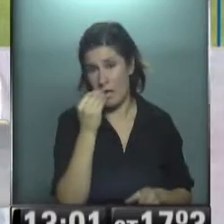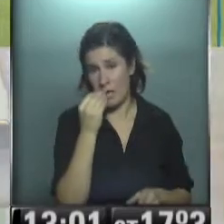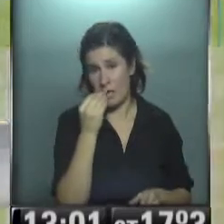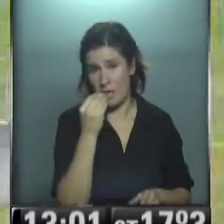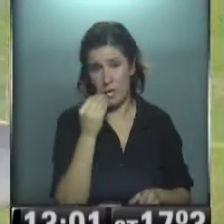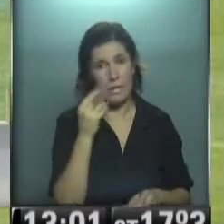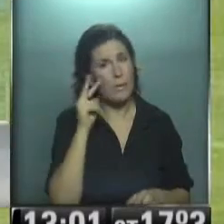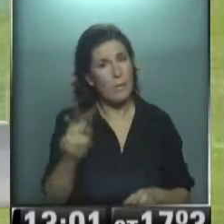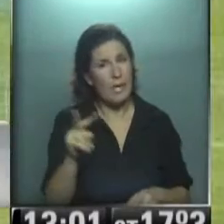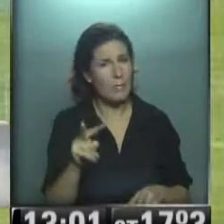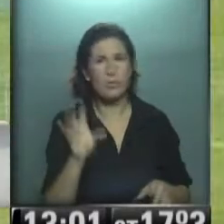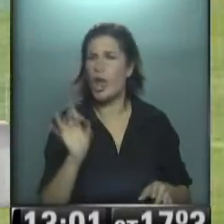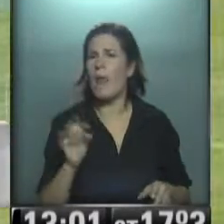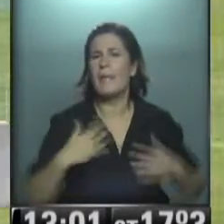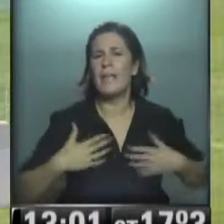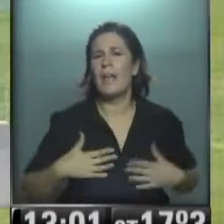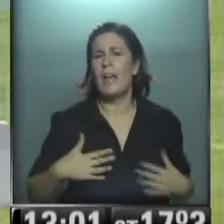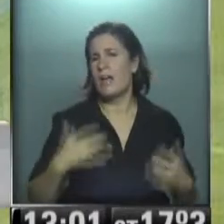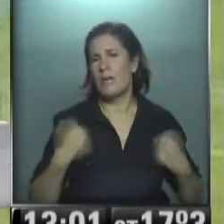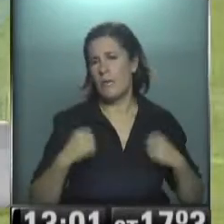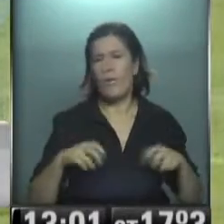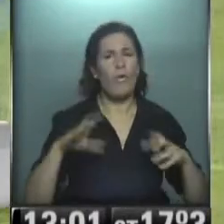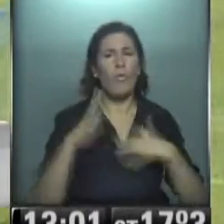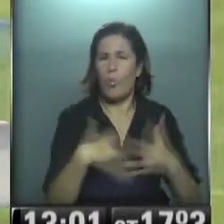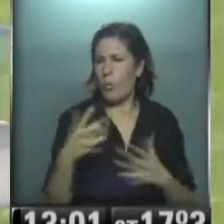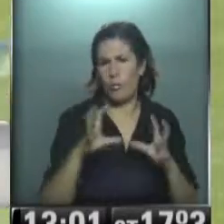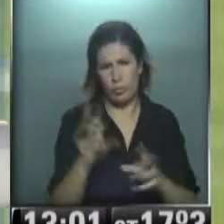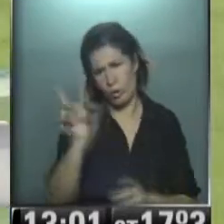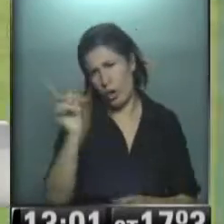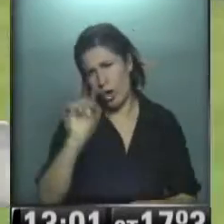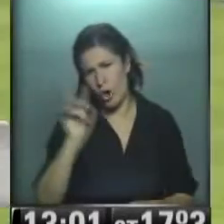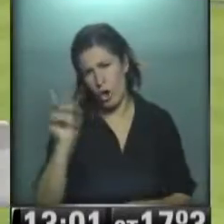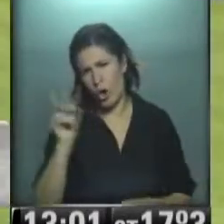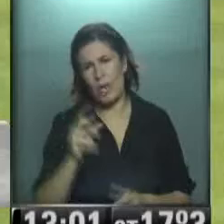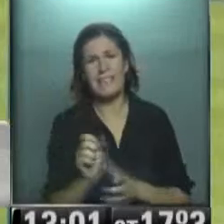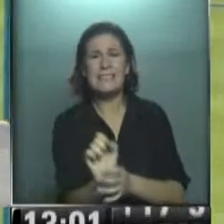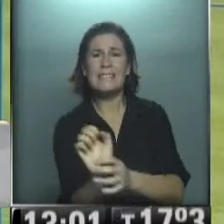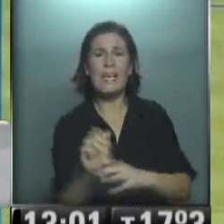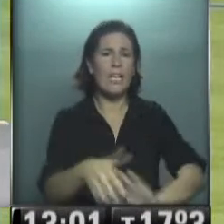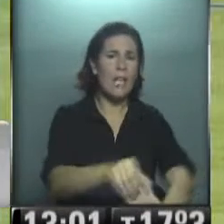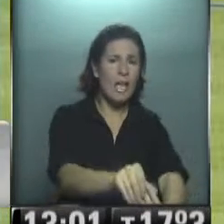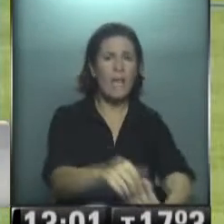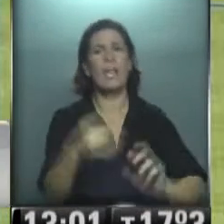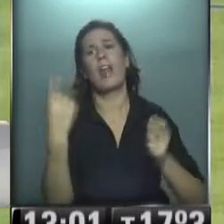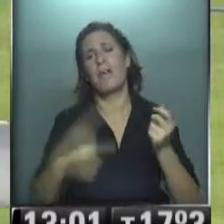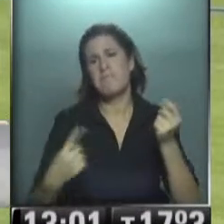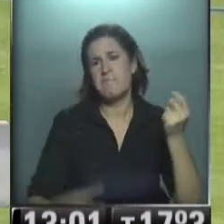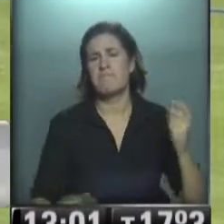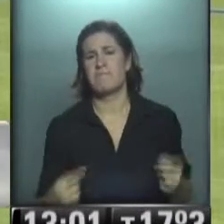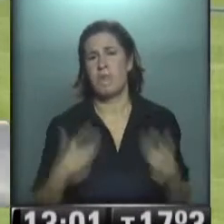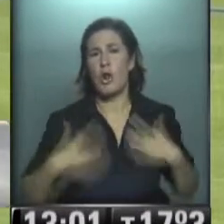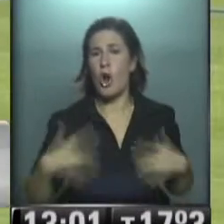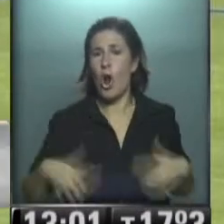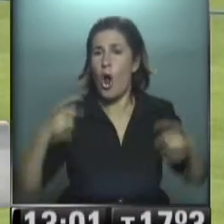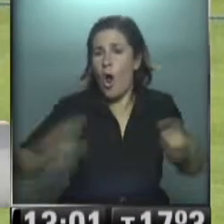imagen absolutamente regenerativo, no hubo práctica de fútbol, los jugadores se elongaron, salieron como a probarse la